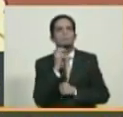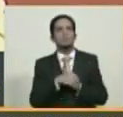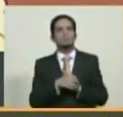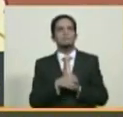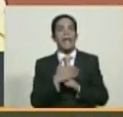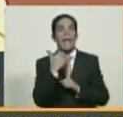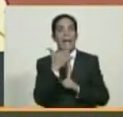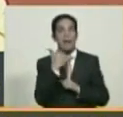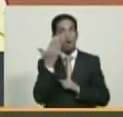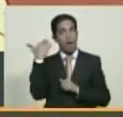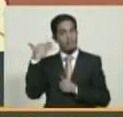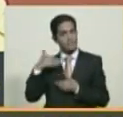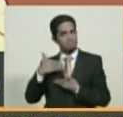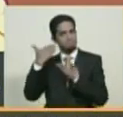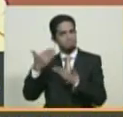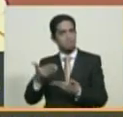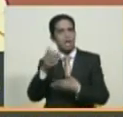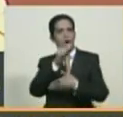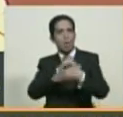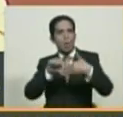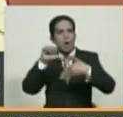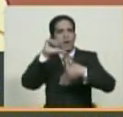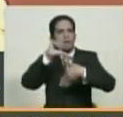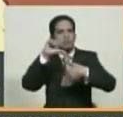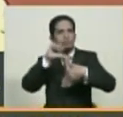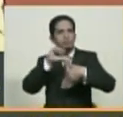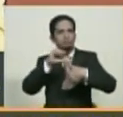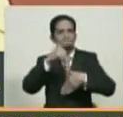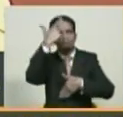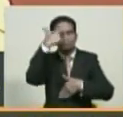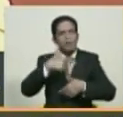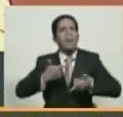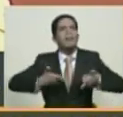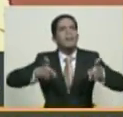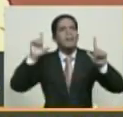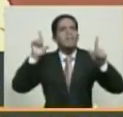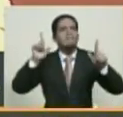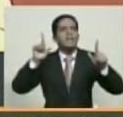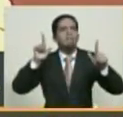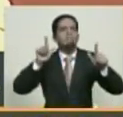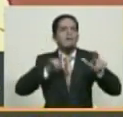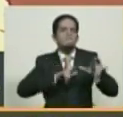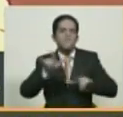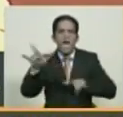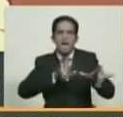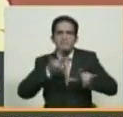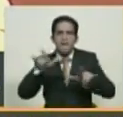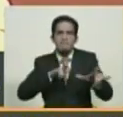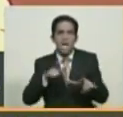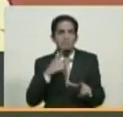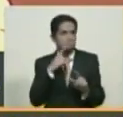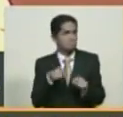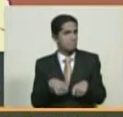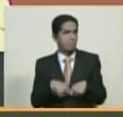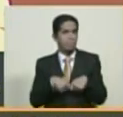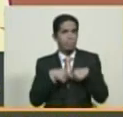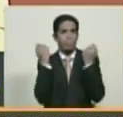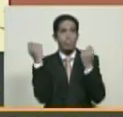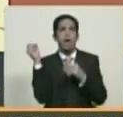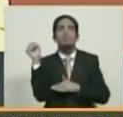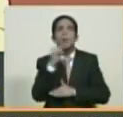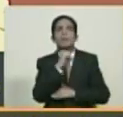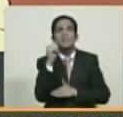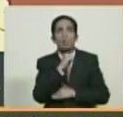avanzado mucho en UNASUR, la ciudadanía suramericana, la libre movilidad, todo eso se ha violentado y la